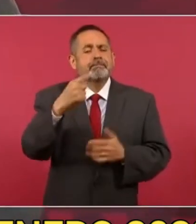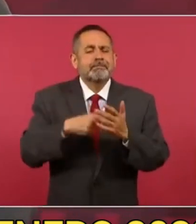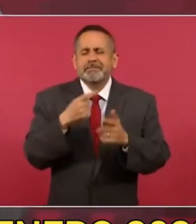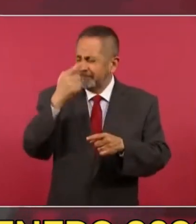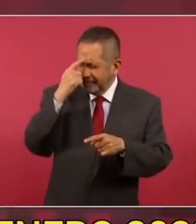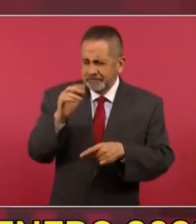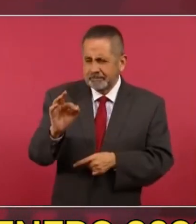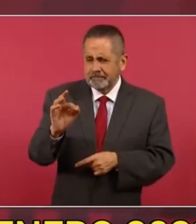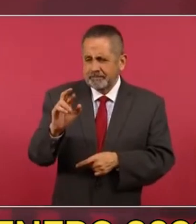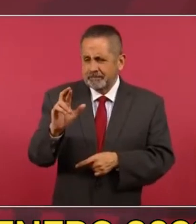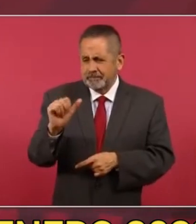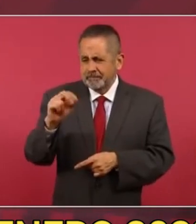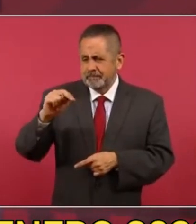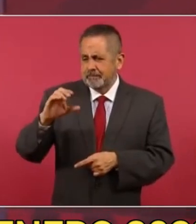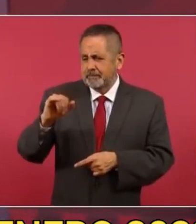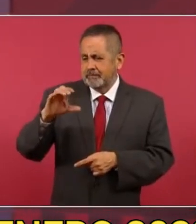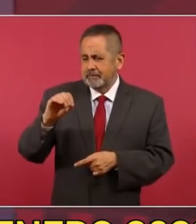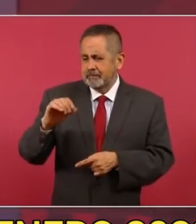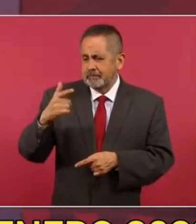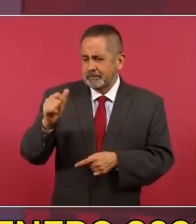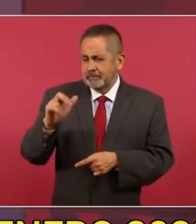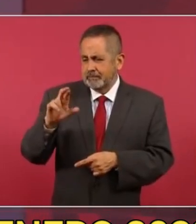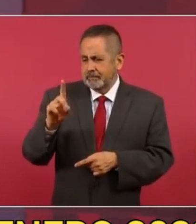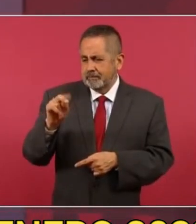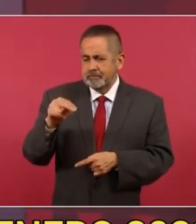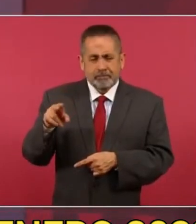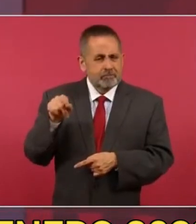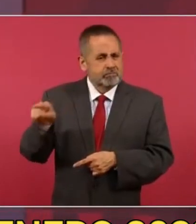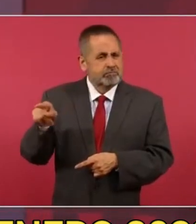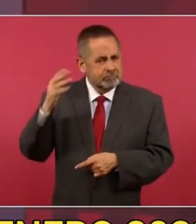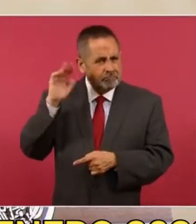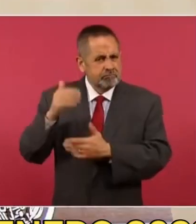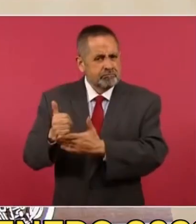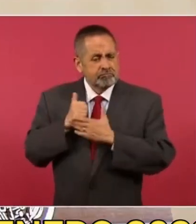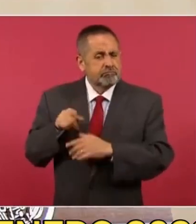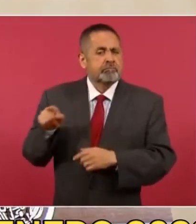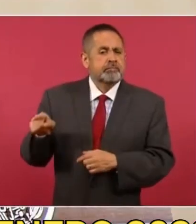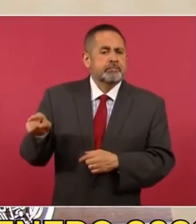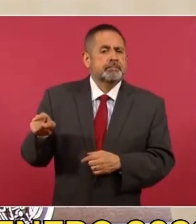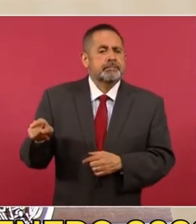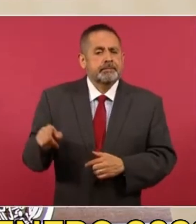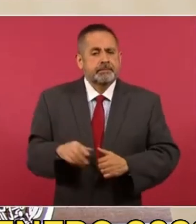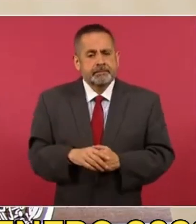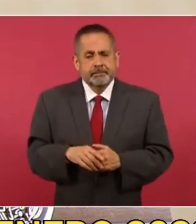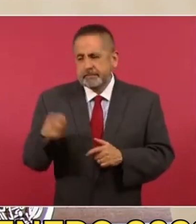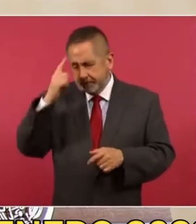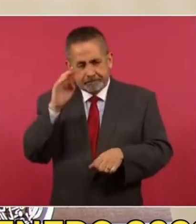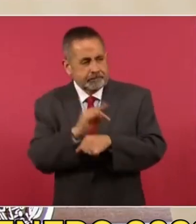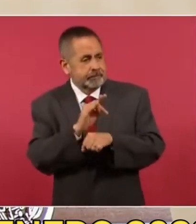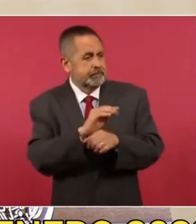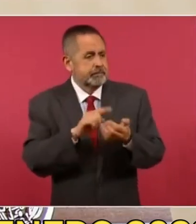Francisco Garduño era el que me ayudaba en eso, en lo de la protección